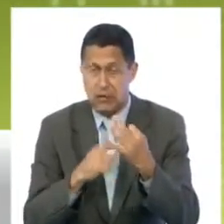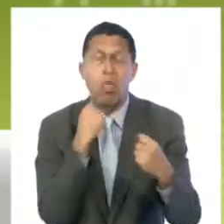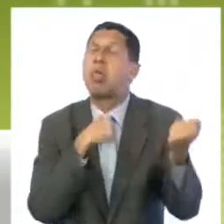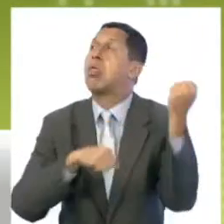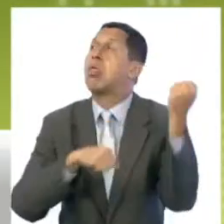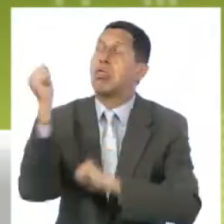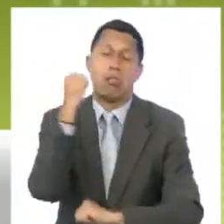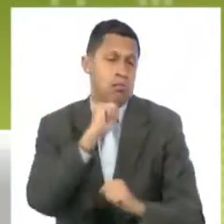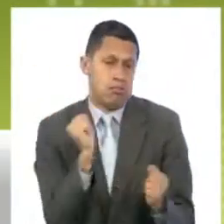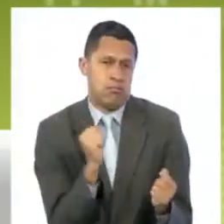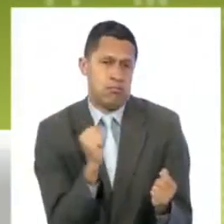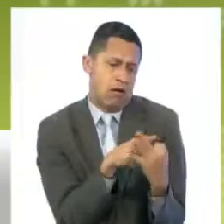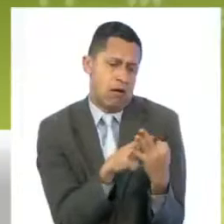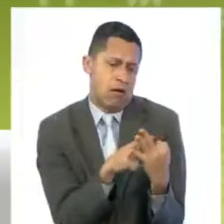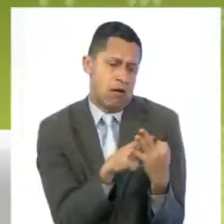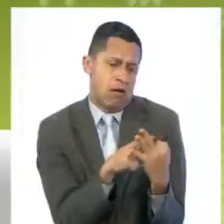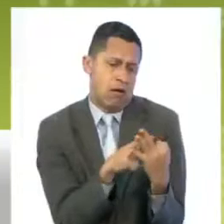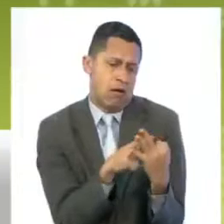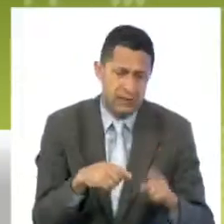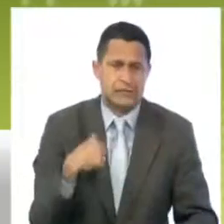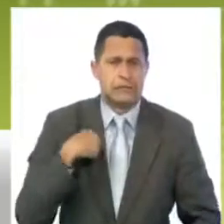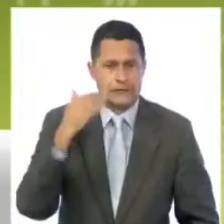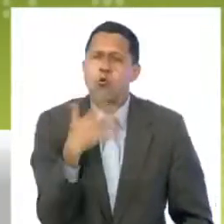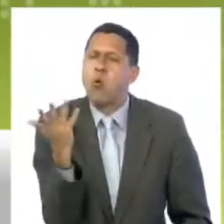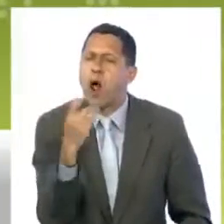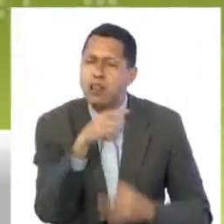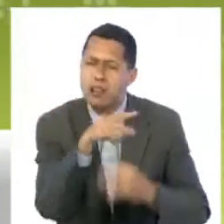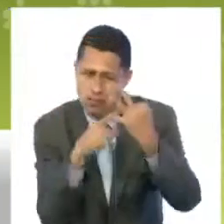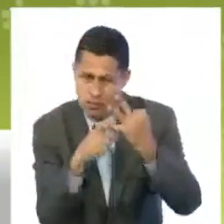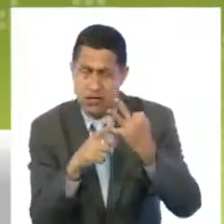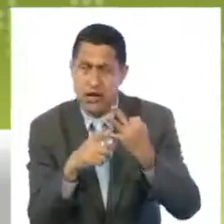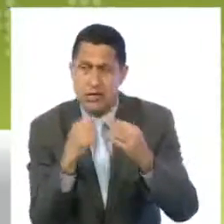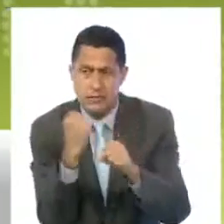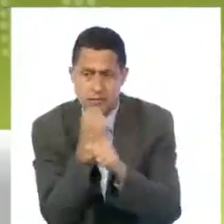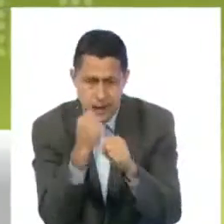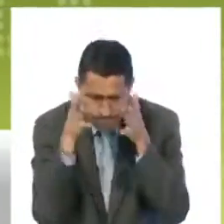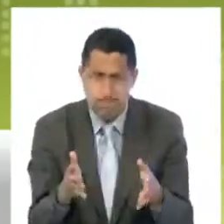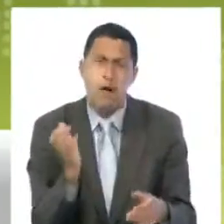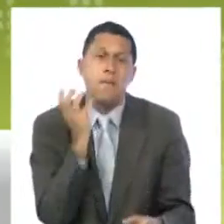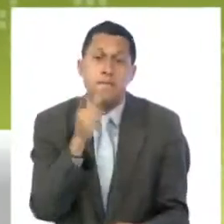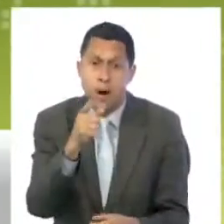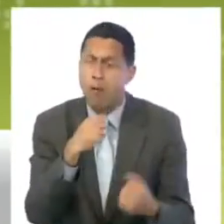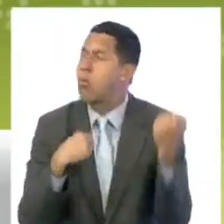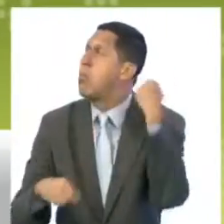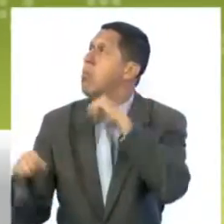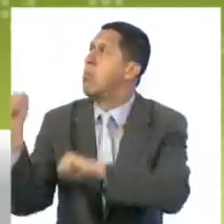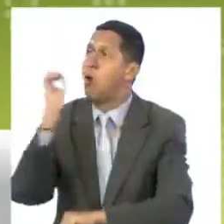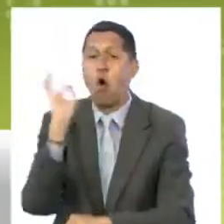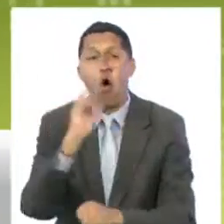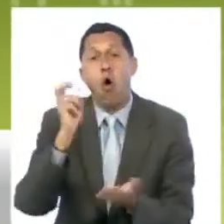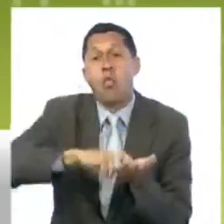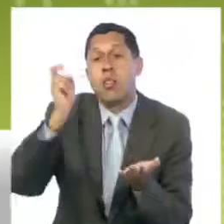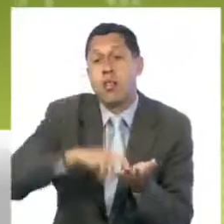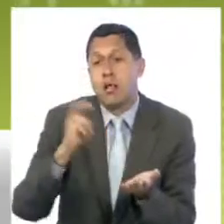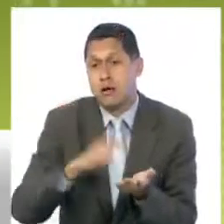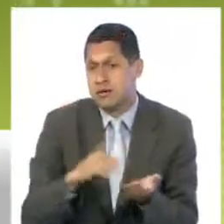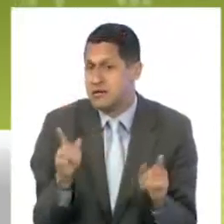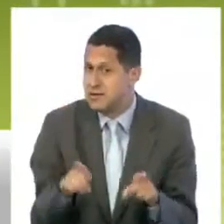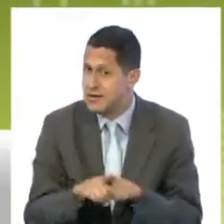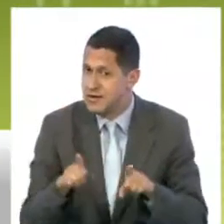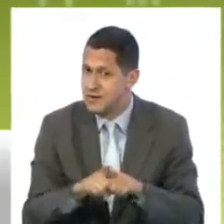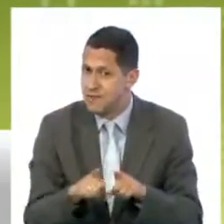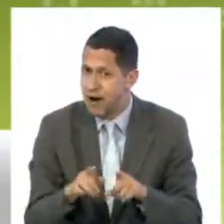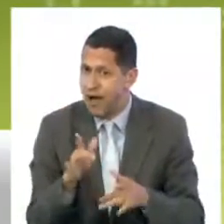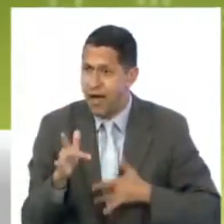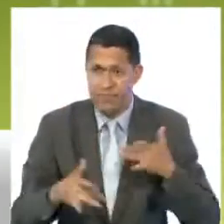personas especializadas, porque no todo paciente con aumento de la actividad motora, y quiero que lo recuerden, es un paciente hiperactivo. Muy